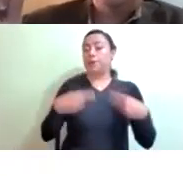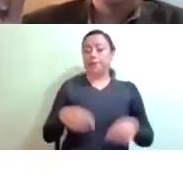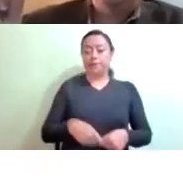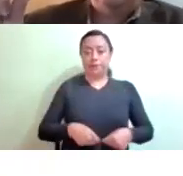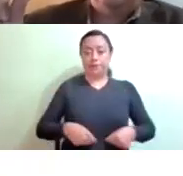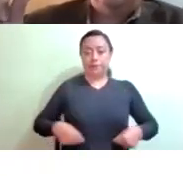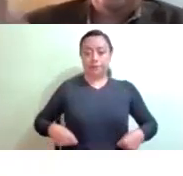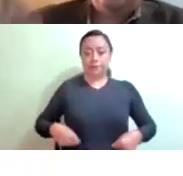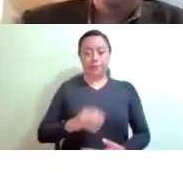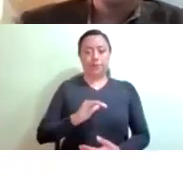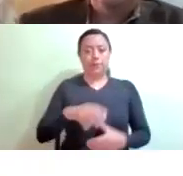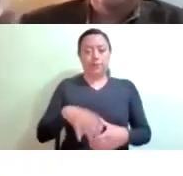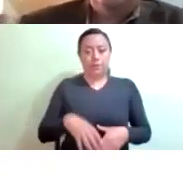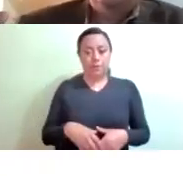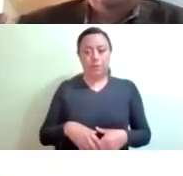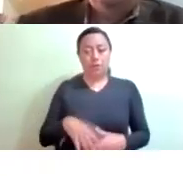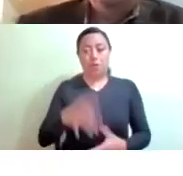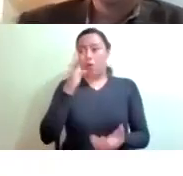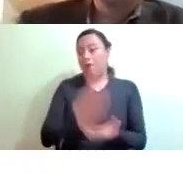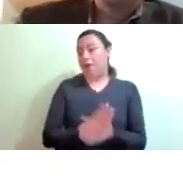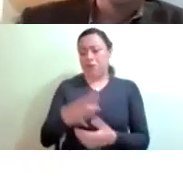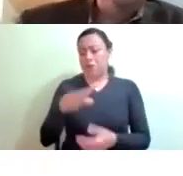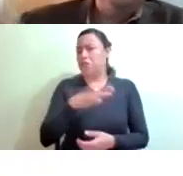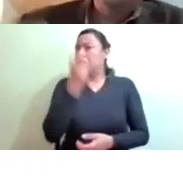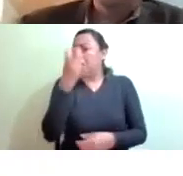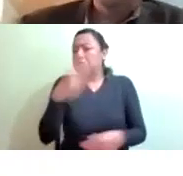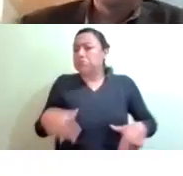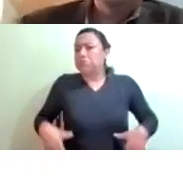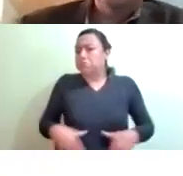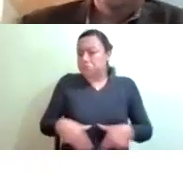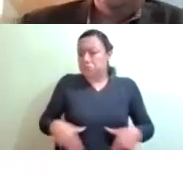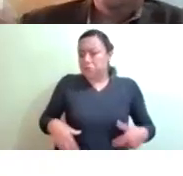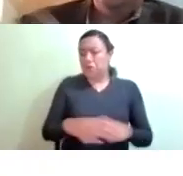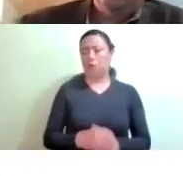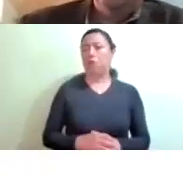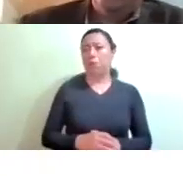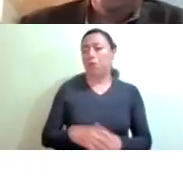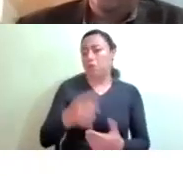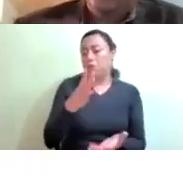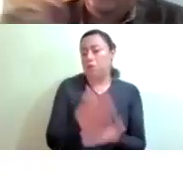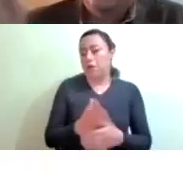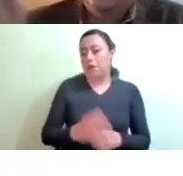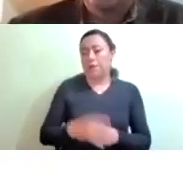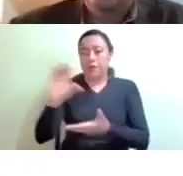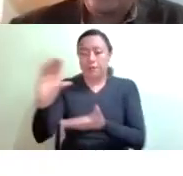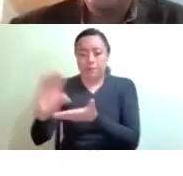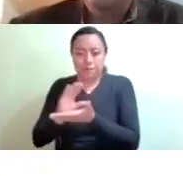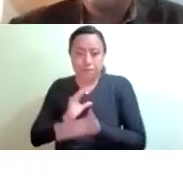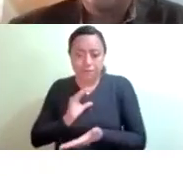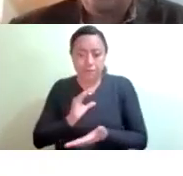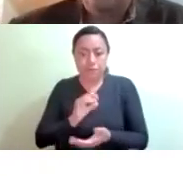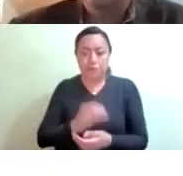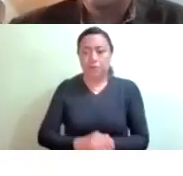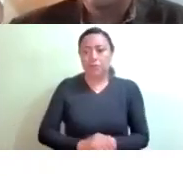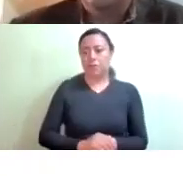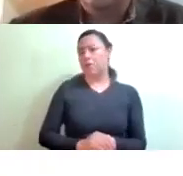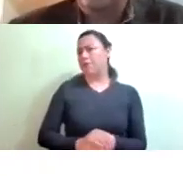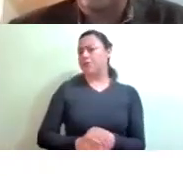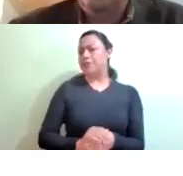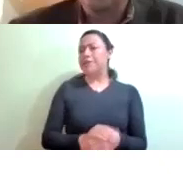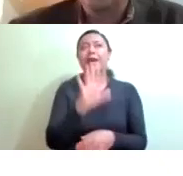a venir el patrullero a detenerlo. Entonces, efectivamente, el patrullero va, detiene a la persona, incluso en flagrancia, o sea, lo alcanza a